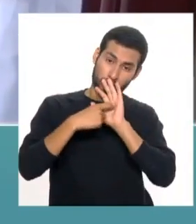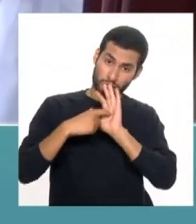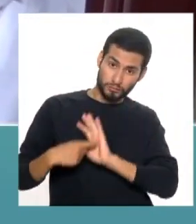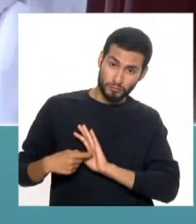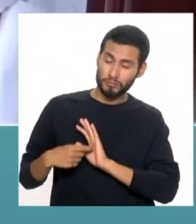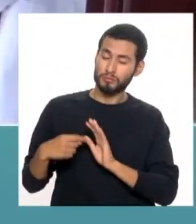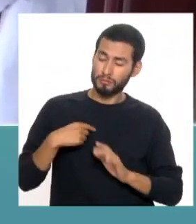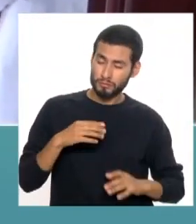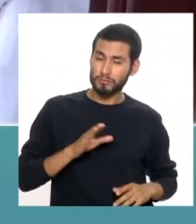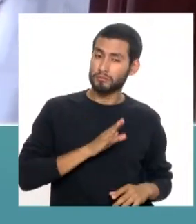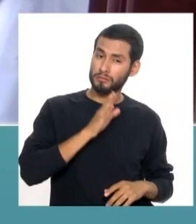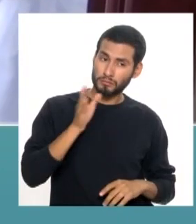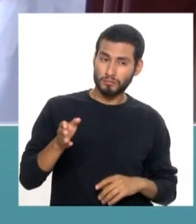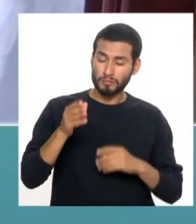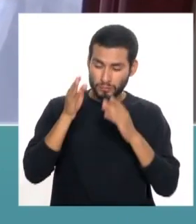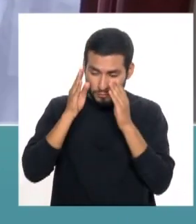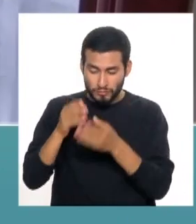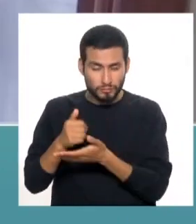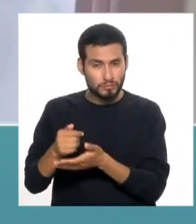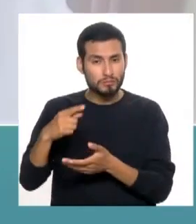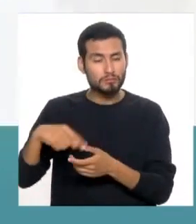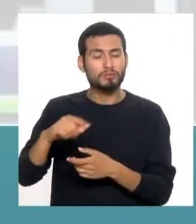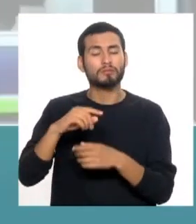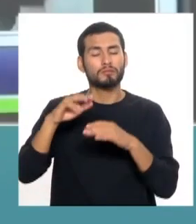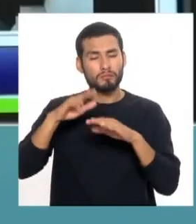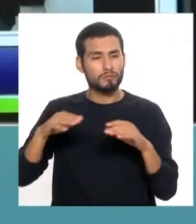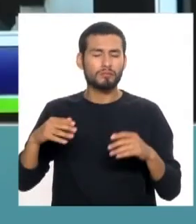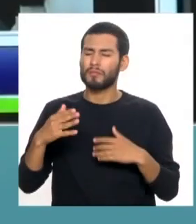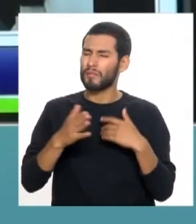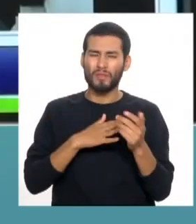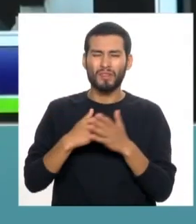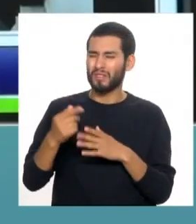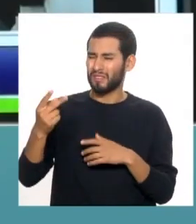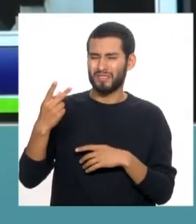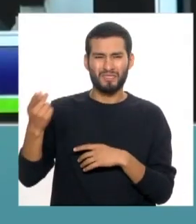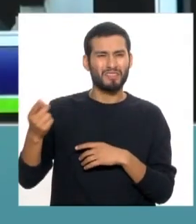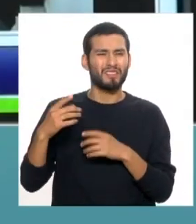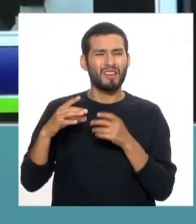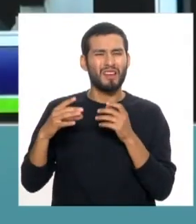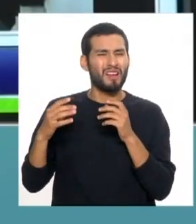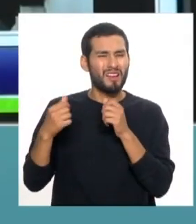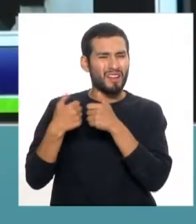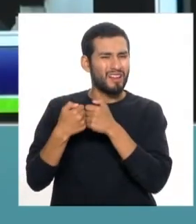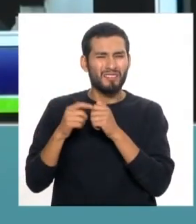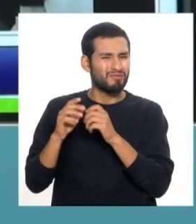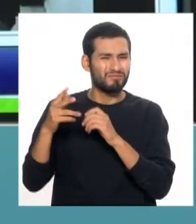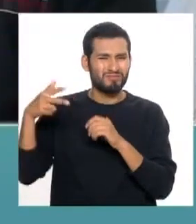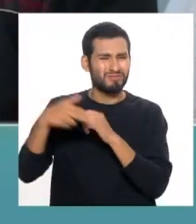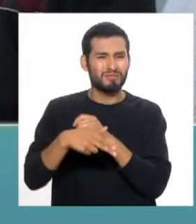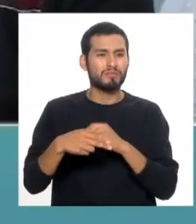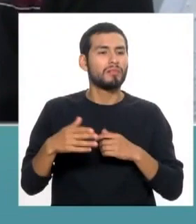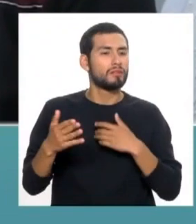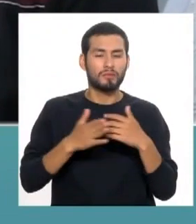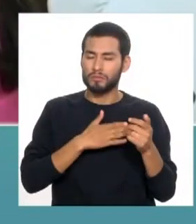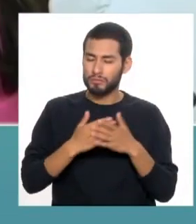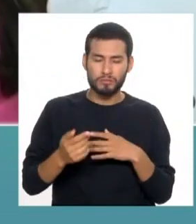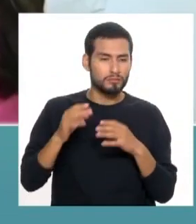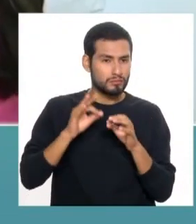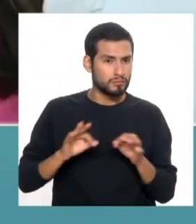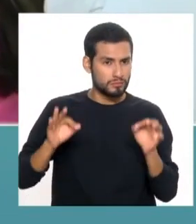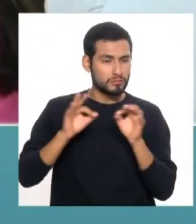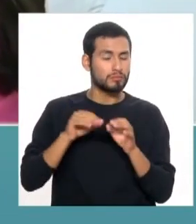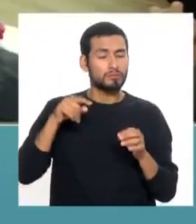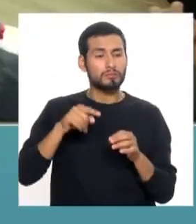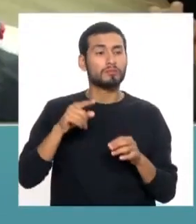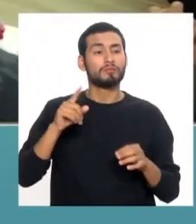de asistir a sus hijos, por más que no tengan una buena relación con sus parejas, ¿no? Eso es muy importante. Entonces, la ley, la